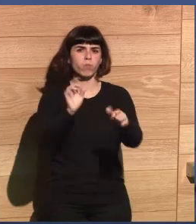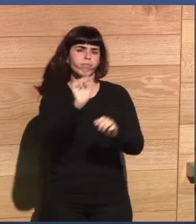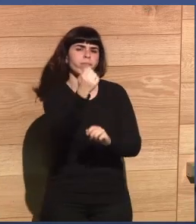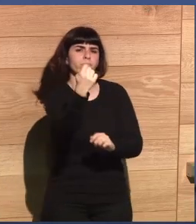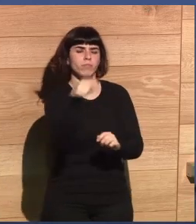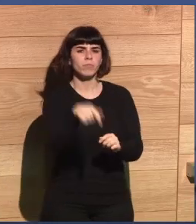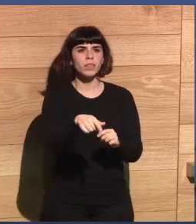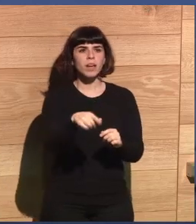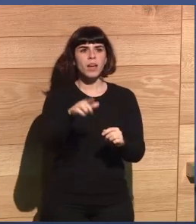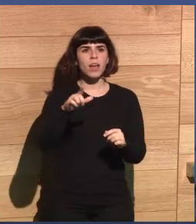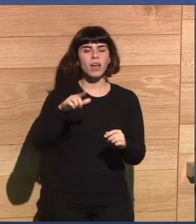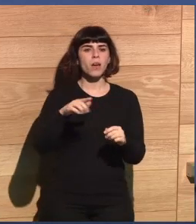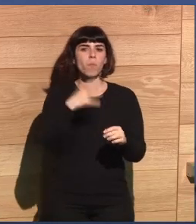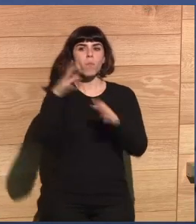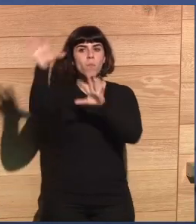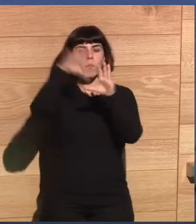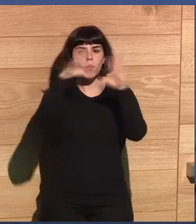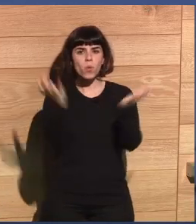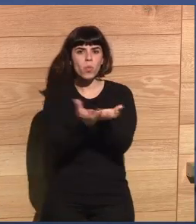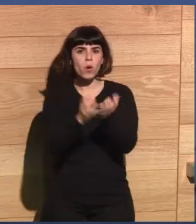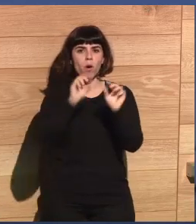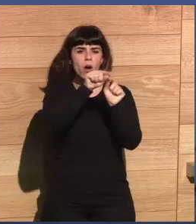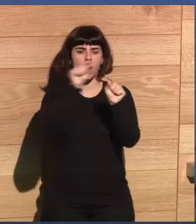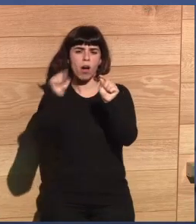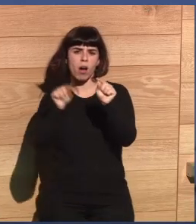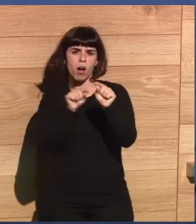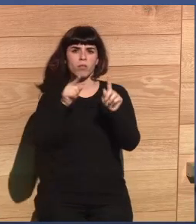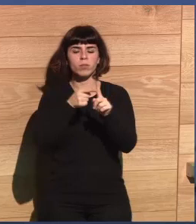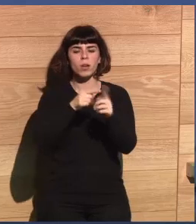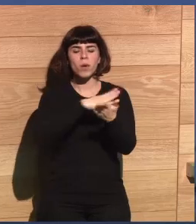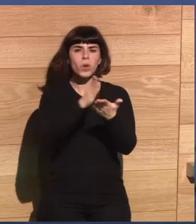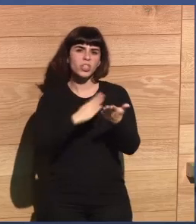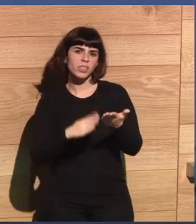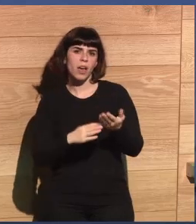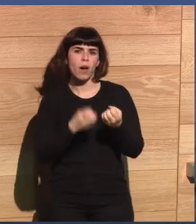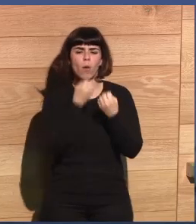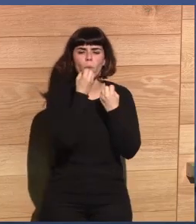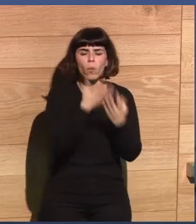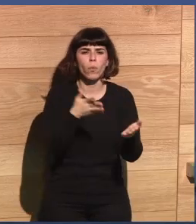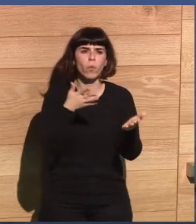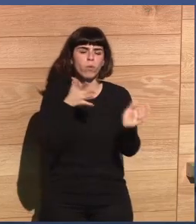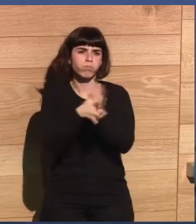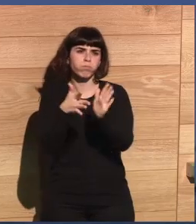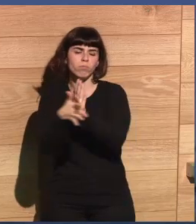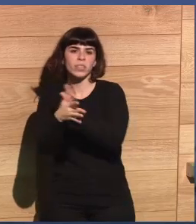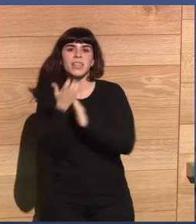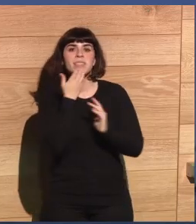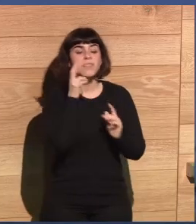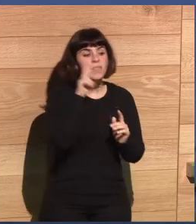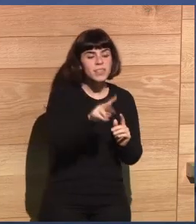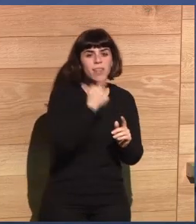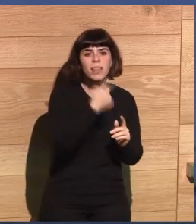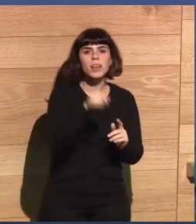siempre viajando por todo el mundo recitando poesía y haciéndosela llegar a mucha gente. Pero si la ves, dile que tú también puedes